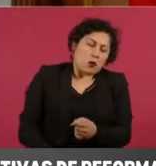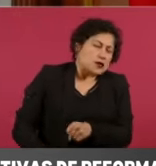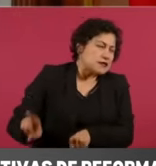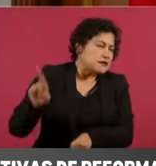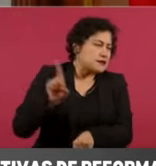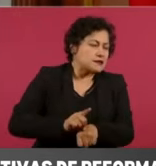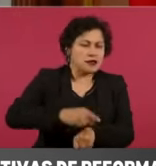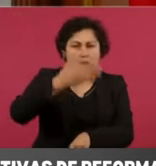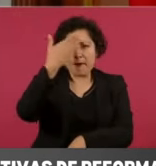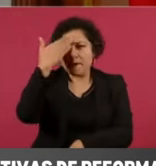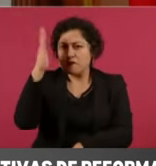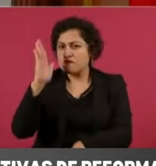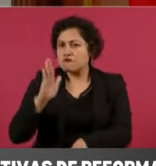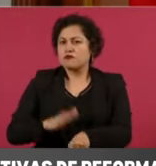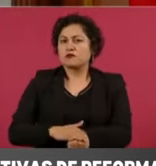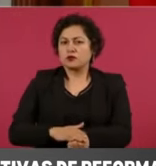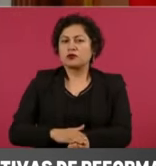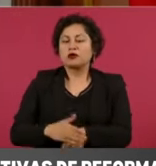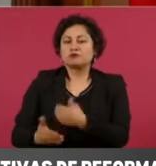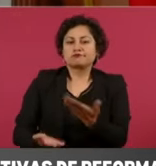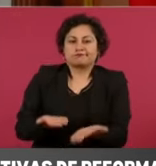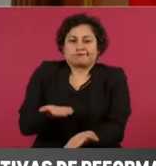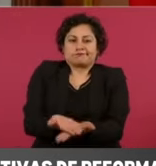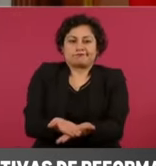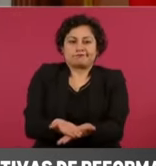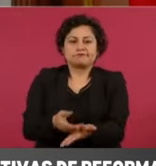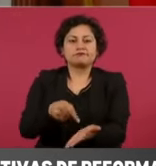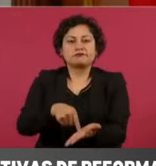las siguientes reformas constitucionales